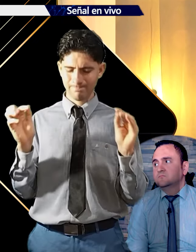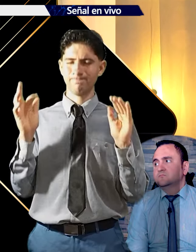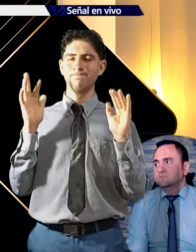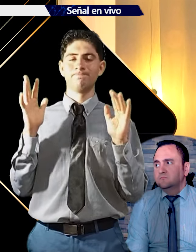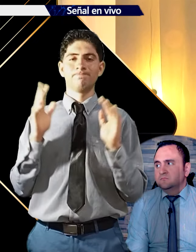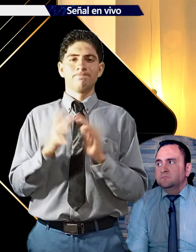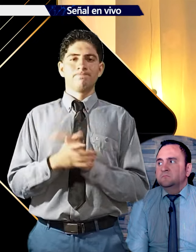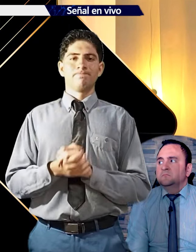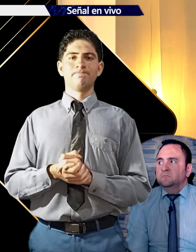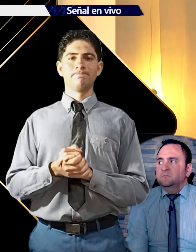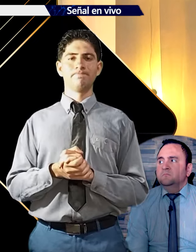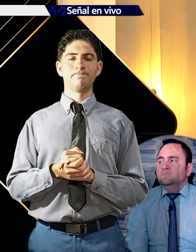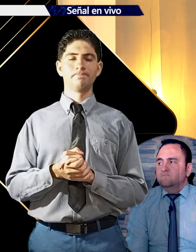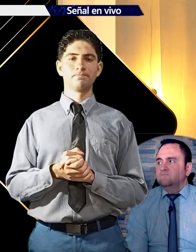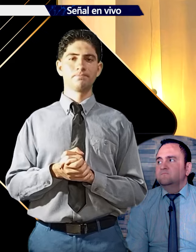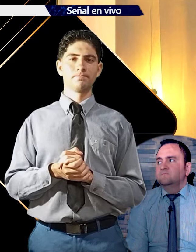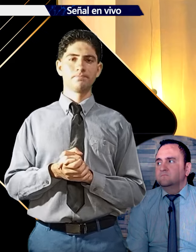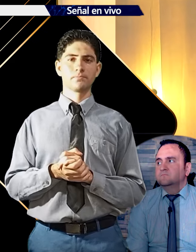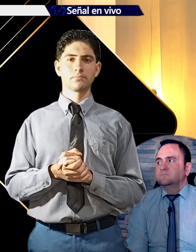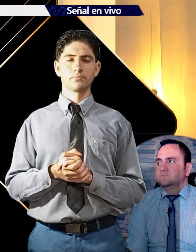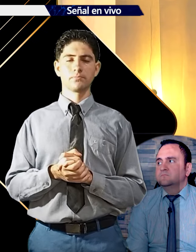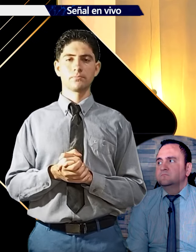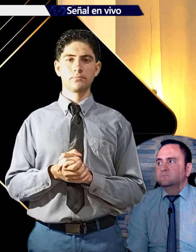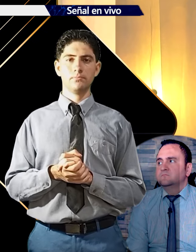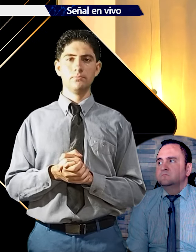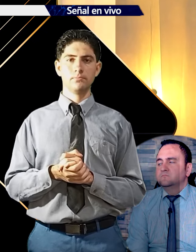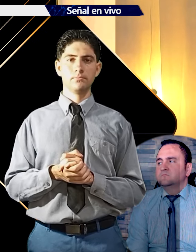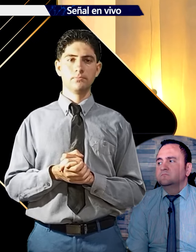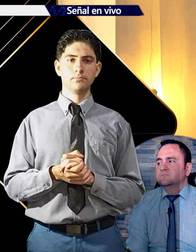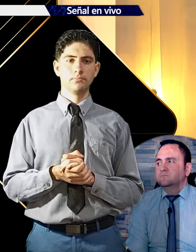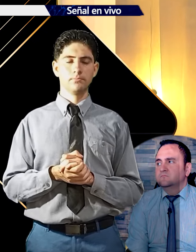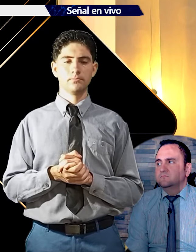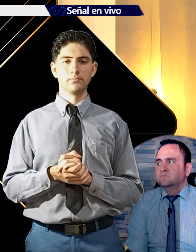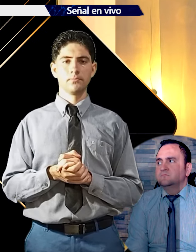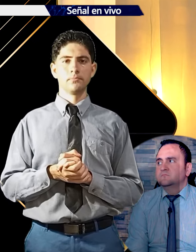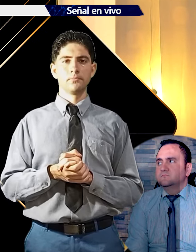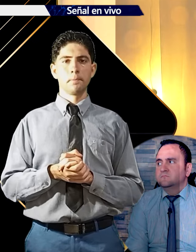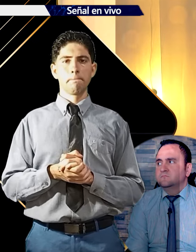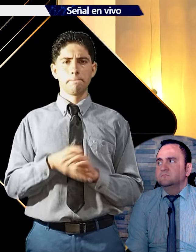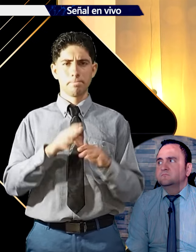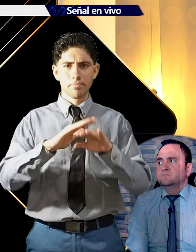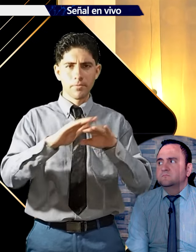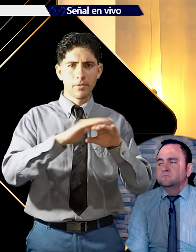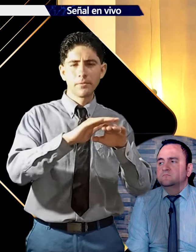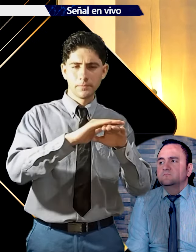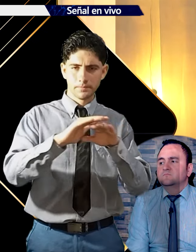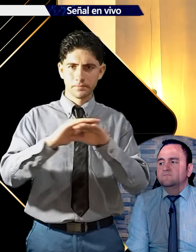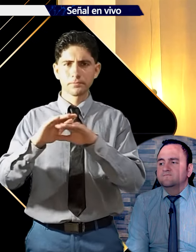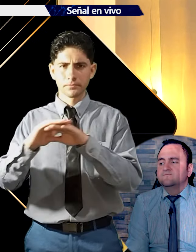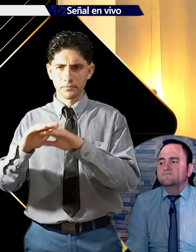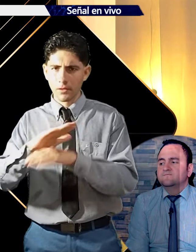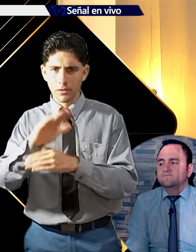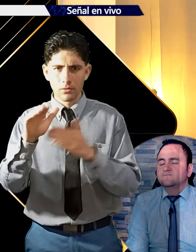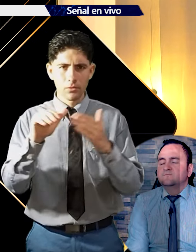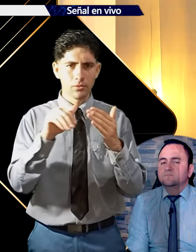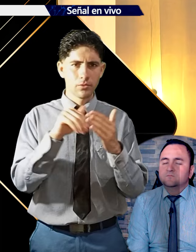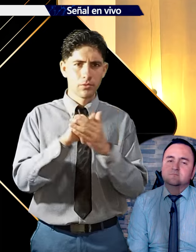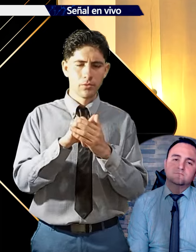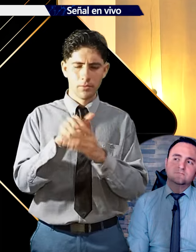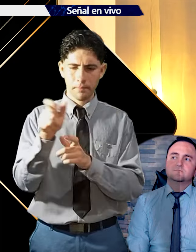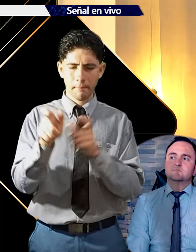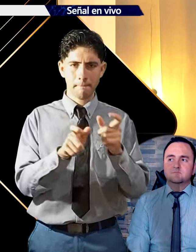venas. Quisiera recomendarle a los hermanos mayores que de verdad